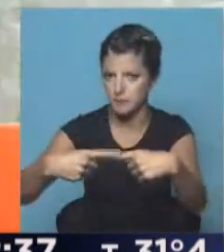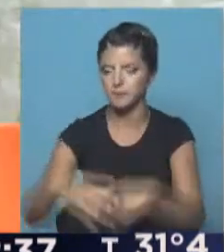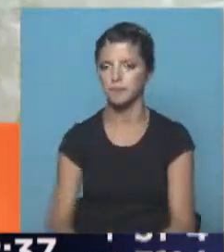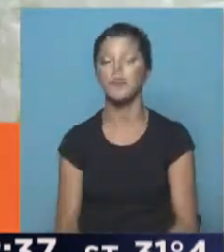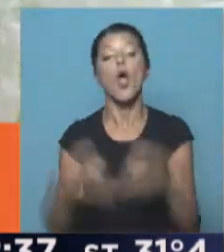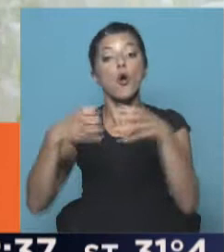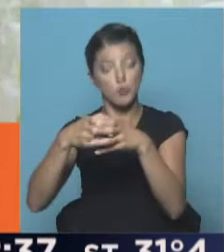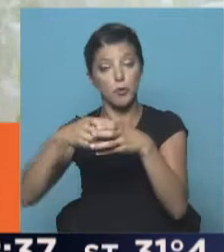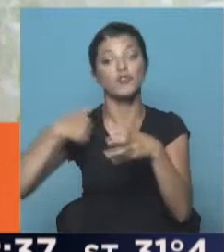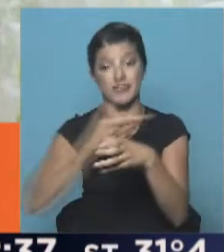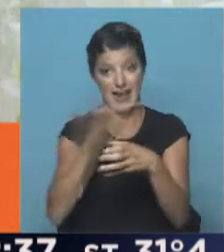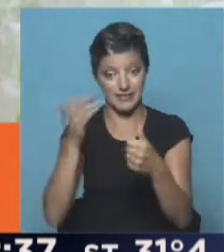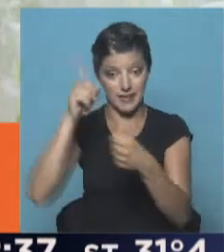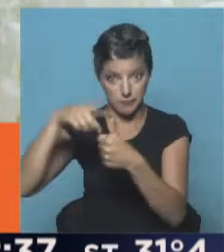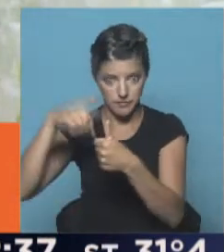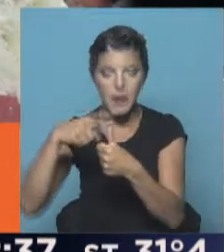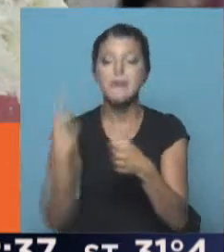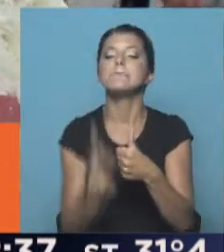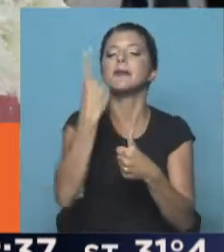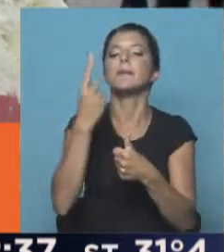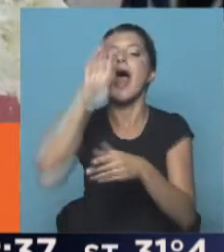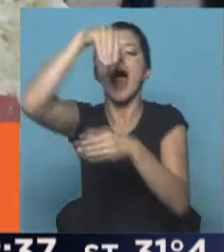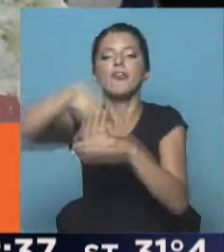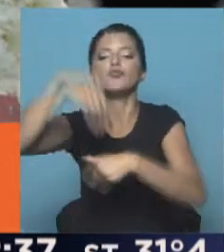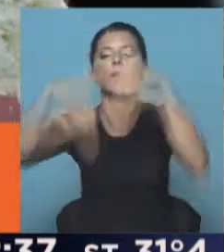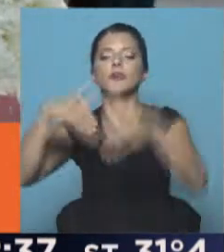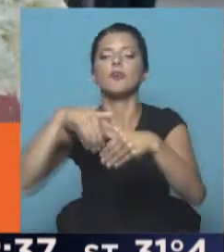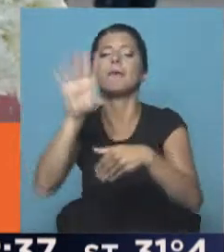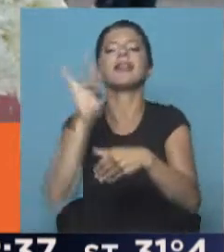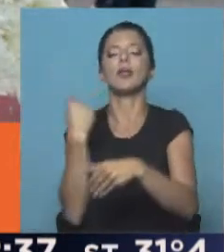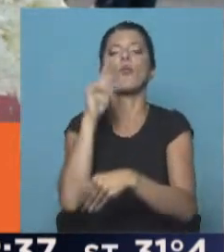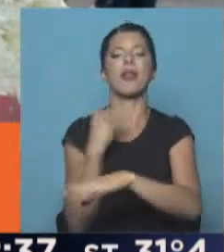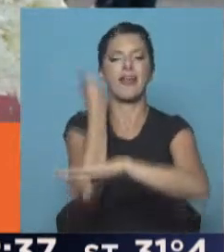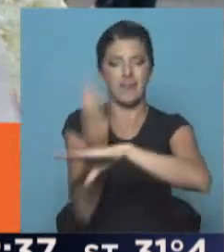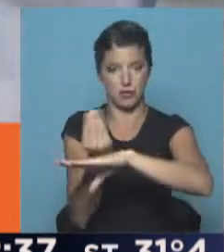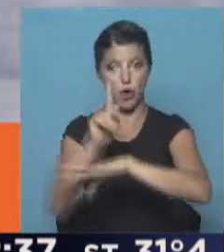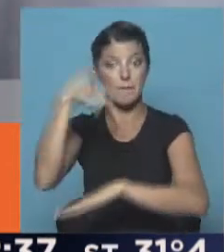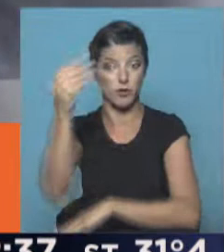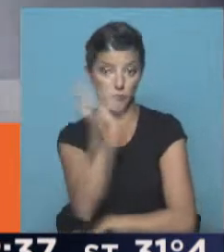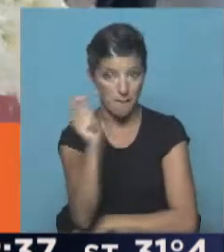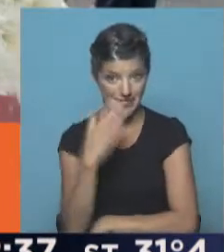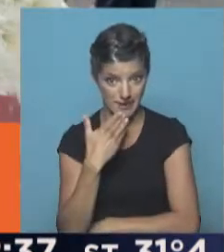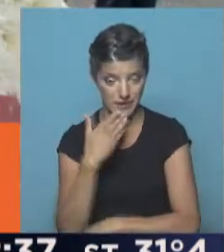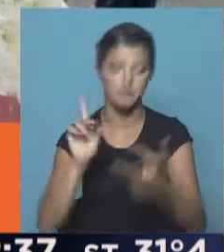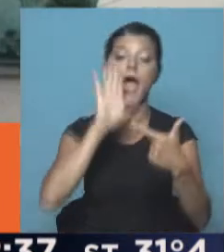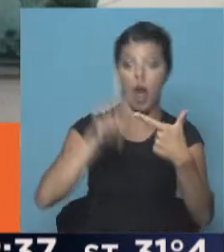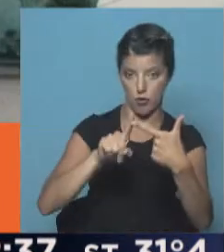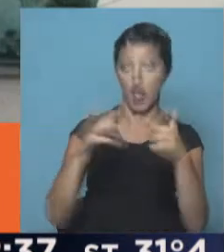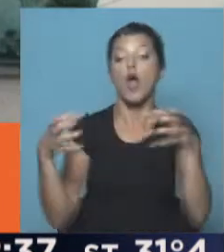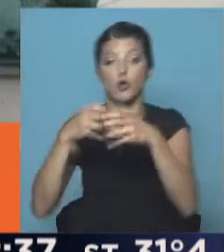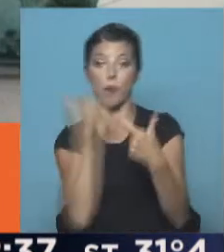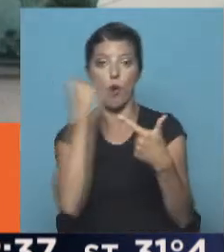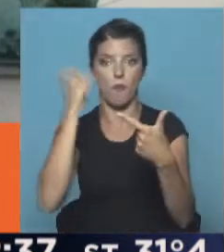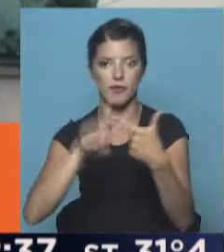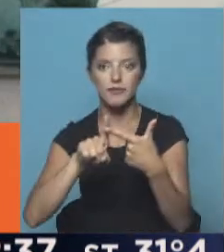partido socialista realizará una primaria interna para definir al candidato en abril próximo mientras que desde el partido comunista no se